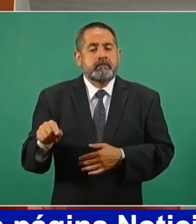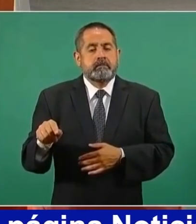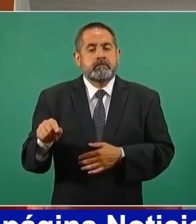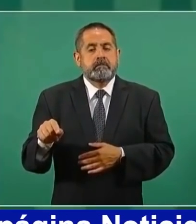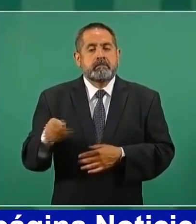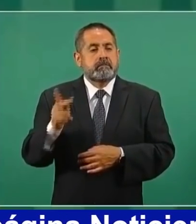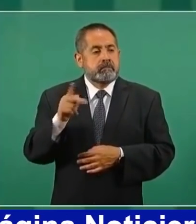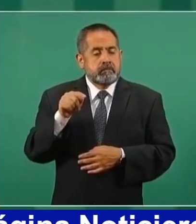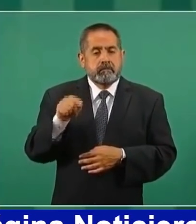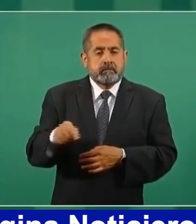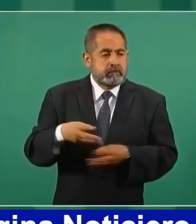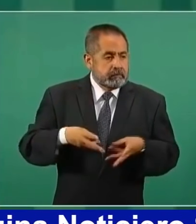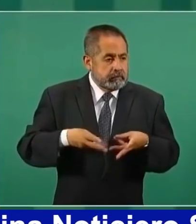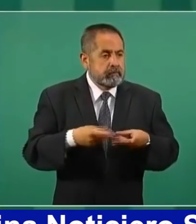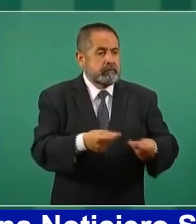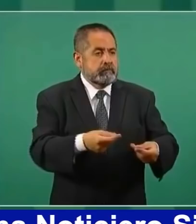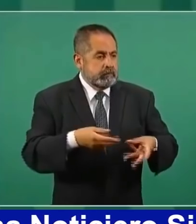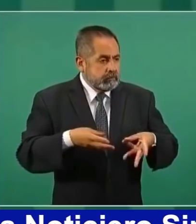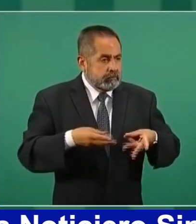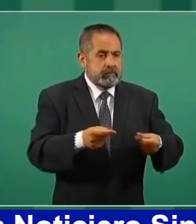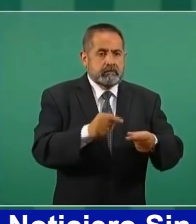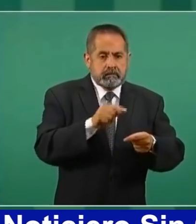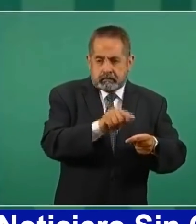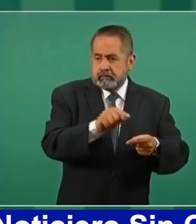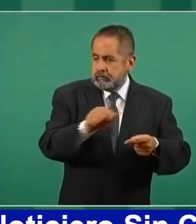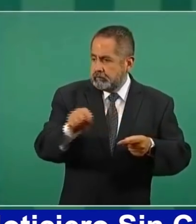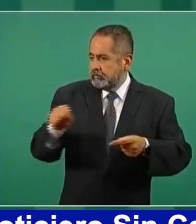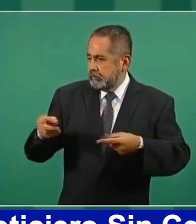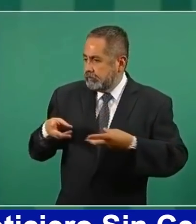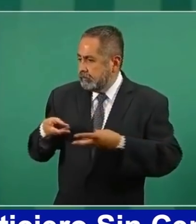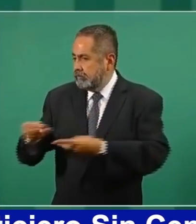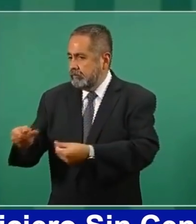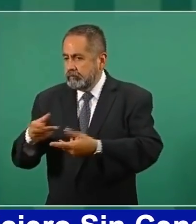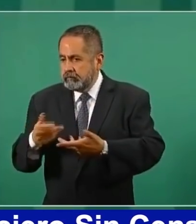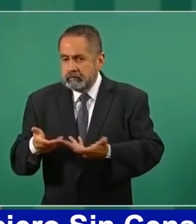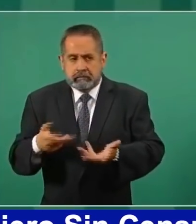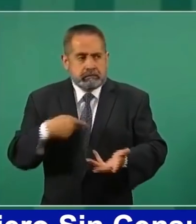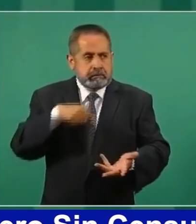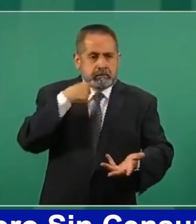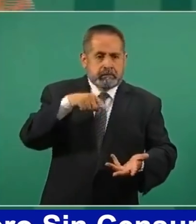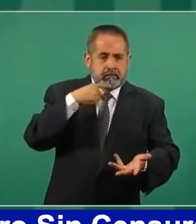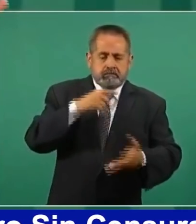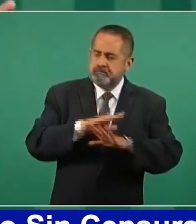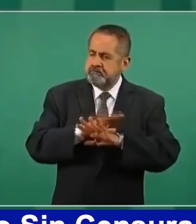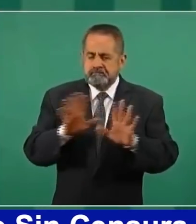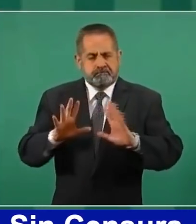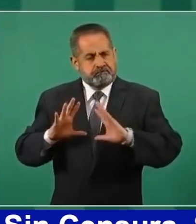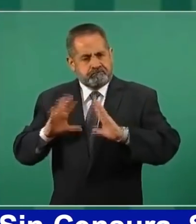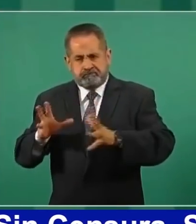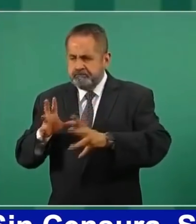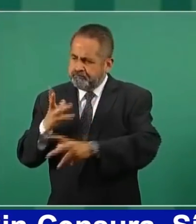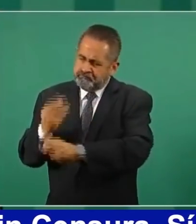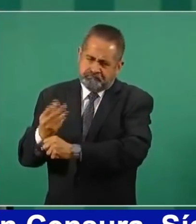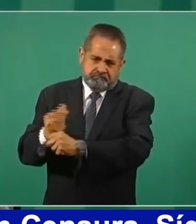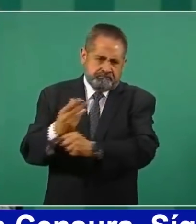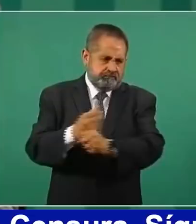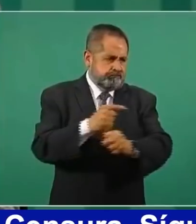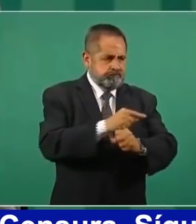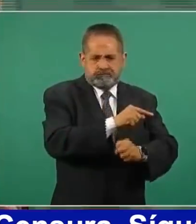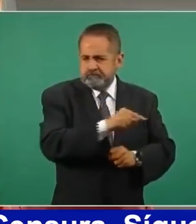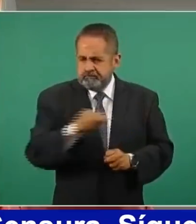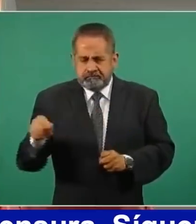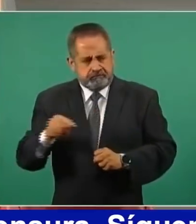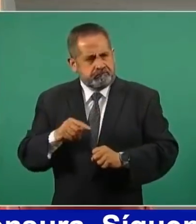pero son costos que se van acumulando y en general hay una deuda de